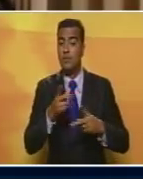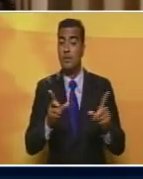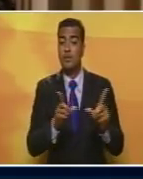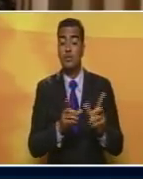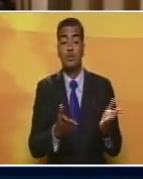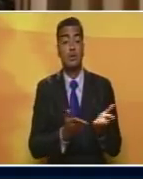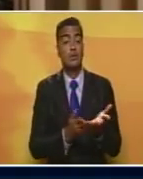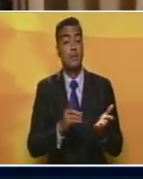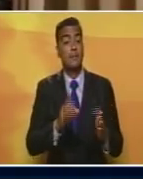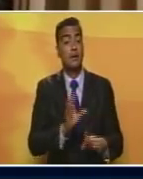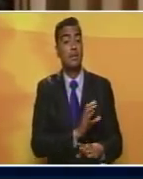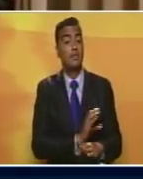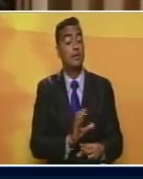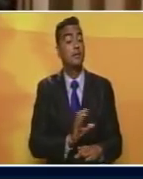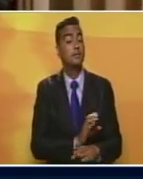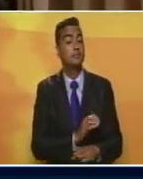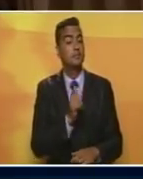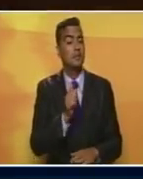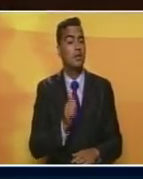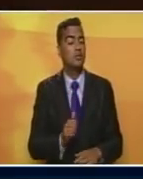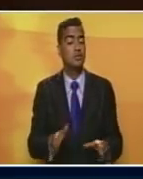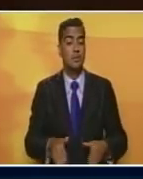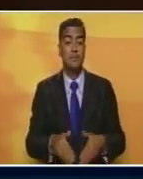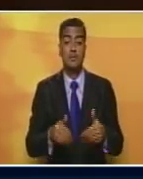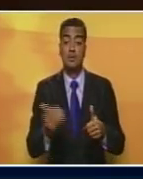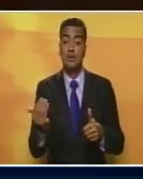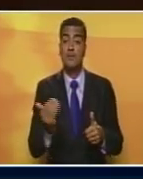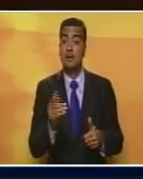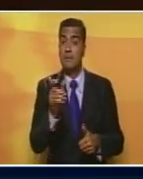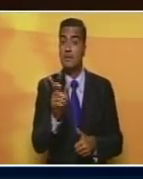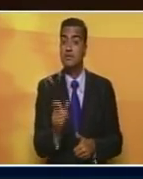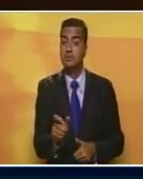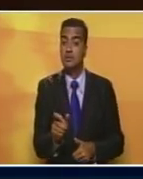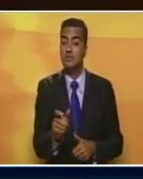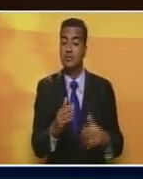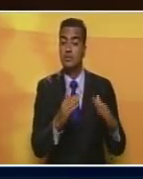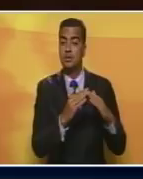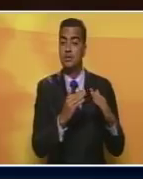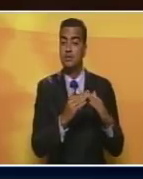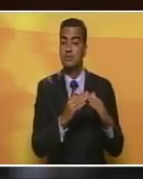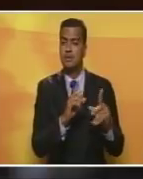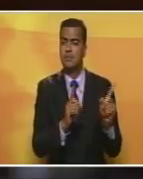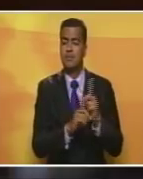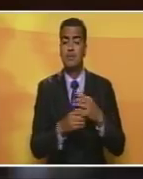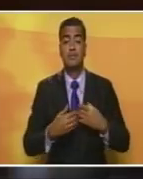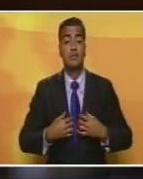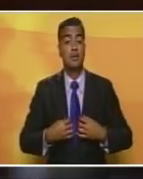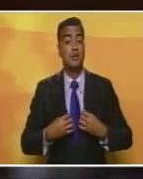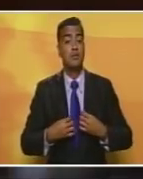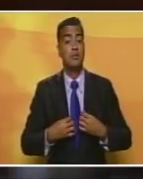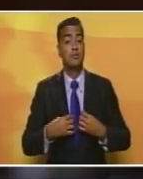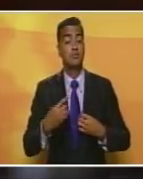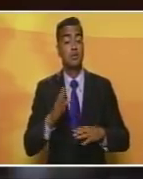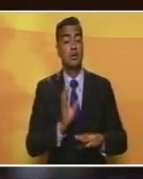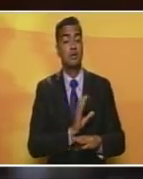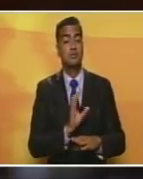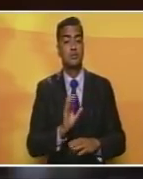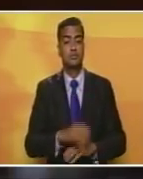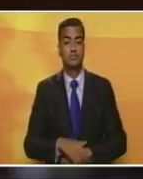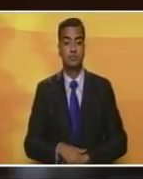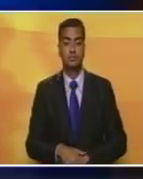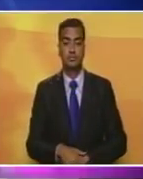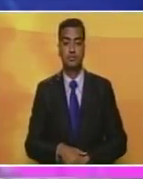televisión. Según informó el medio especializado Variety, You Are My Friend es el nombre de esta película que contará con la dirección de Marielle